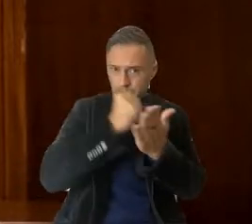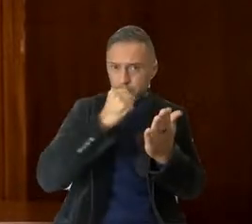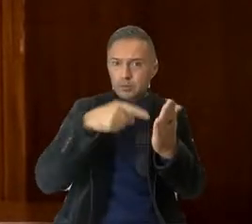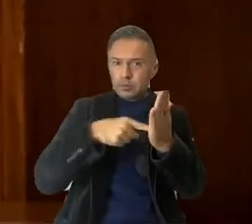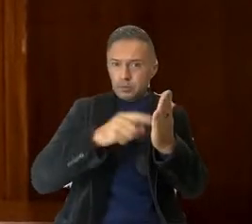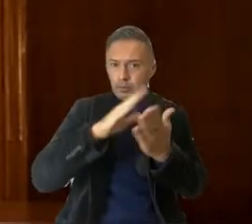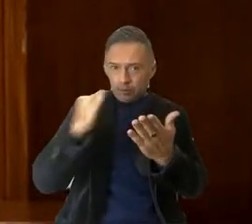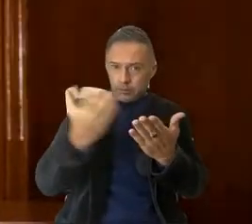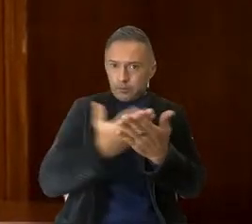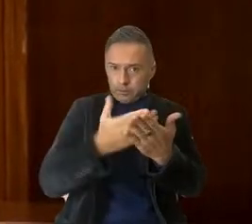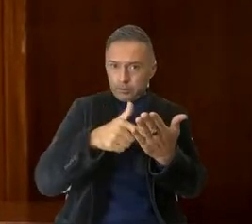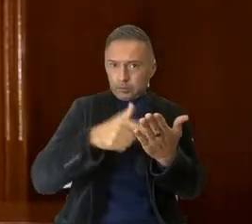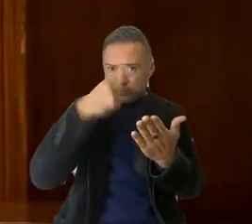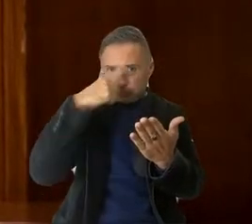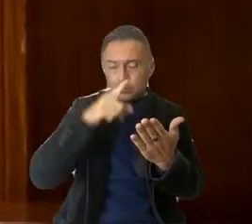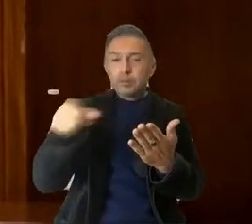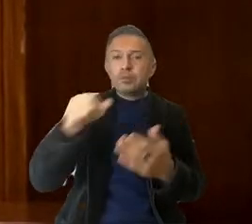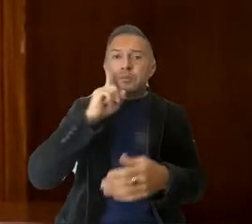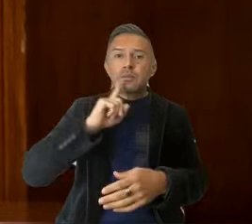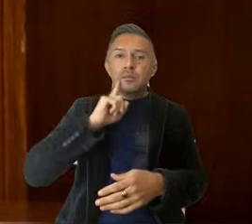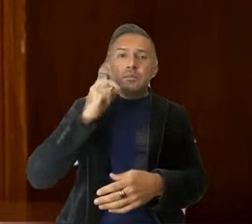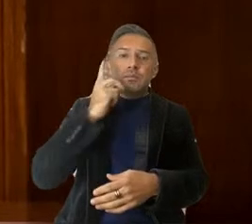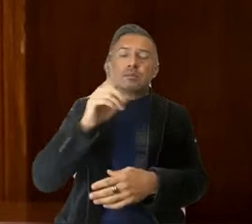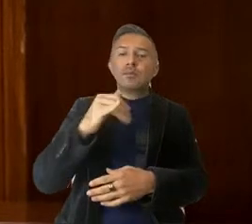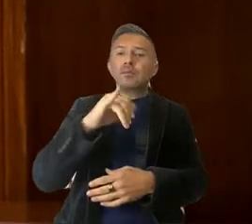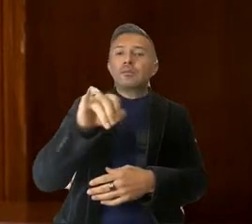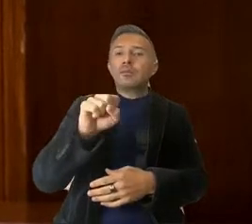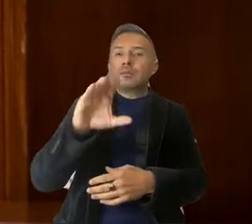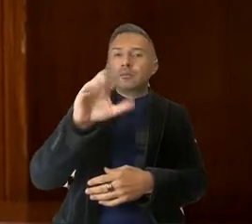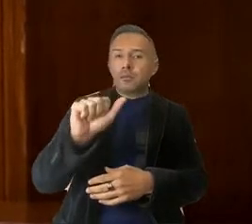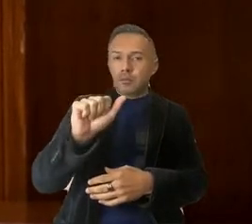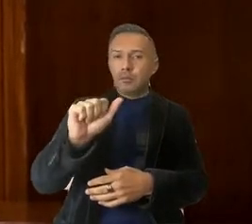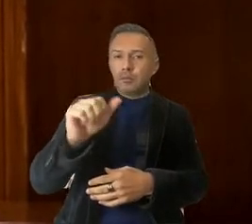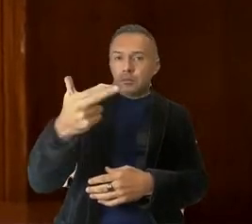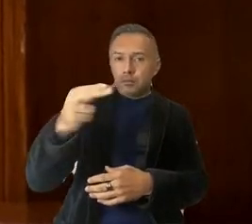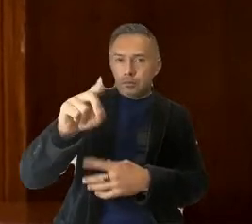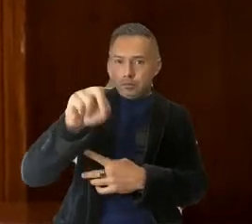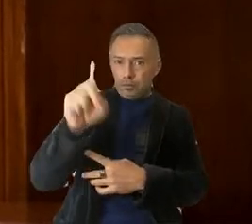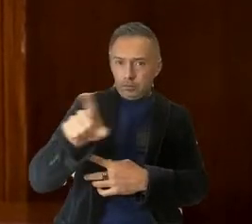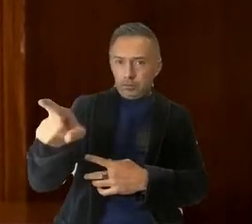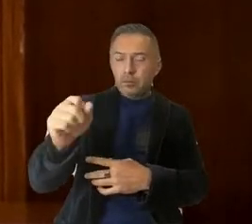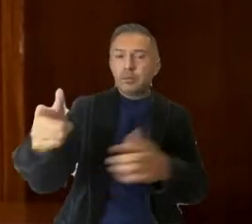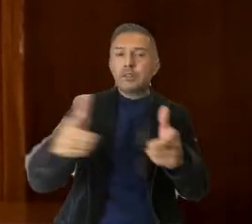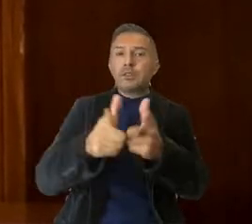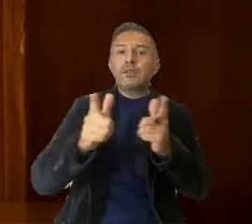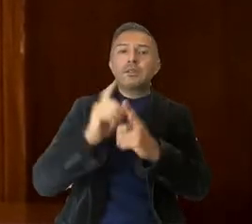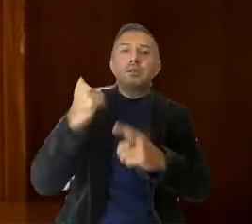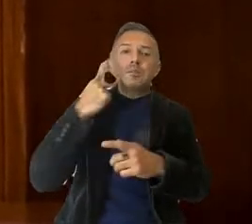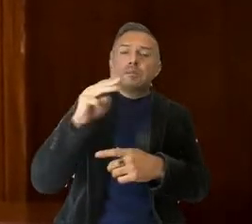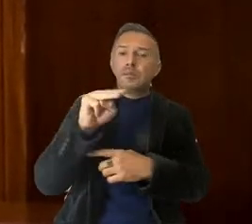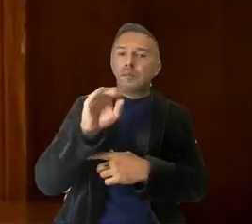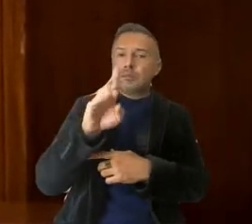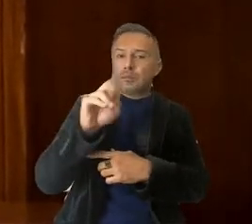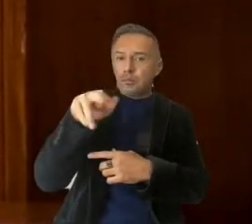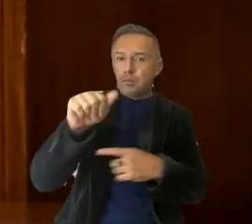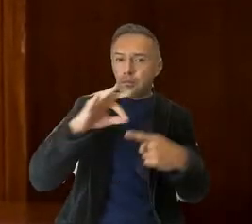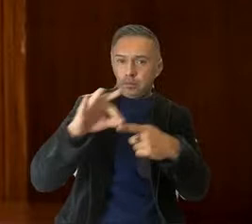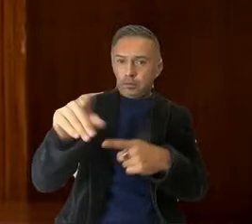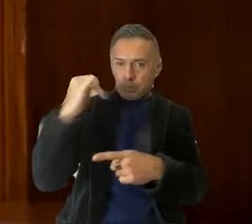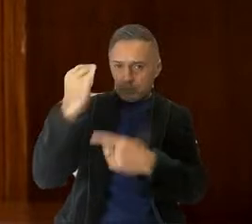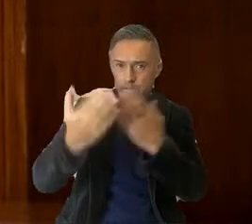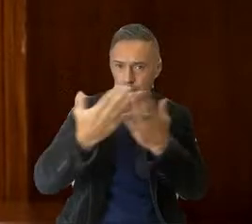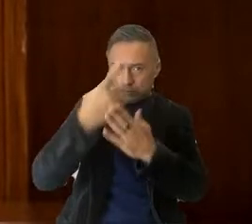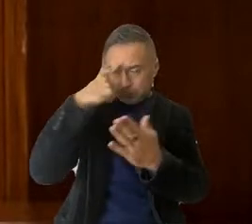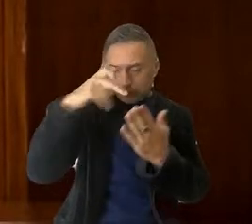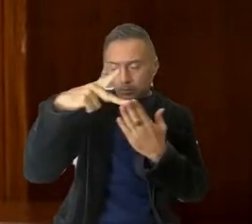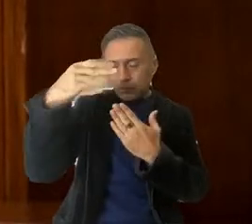decreto presentada por la diputada Jessica Rojas Hernández en nombre del Grupo Parlamentario de Morena y la iniciativa con proyecto de decreto